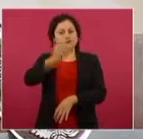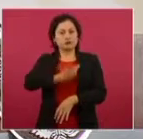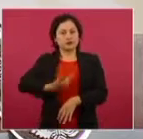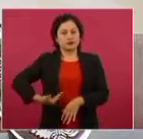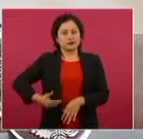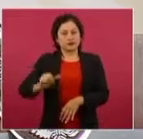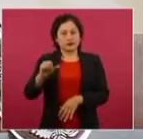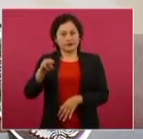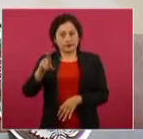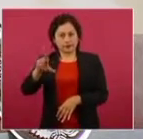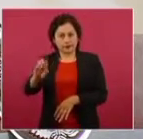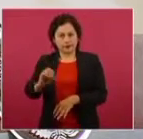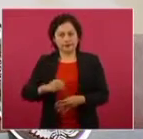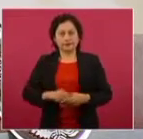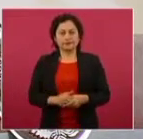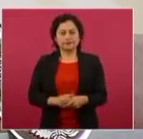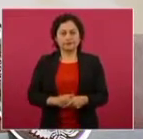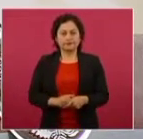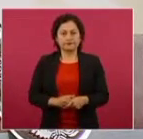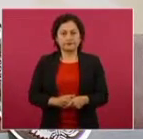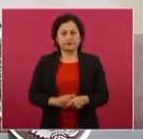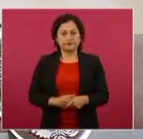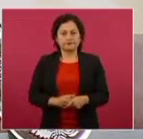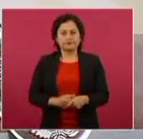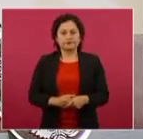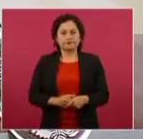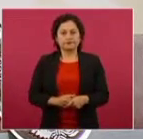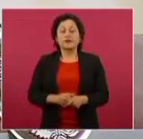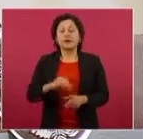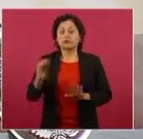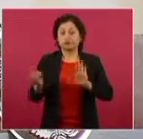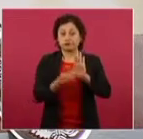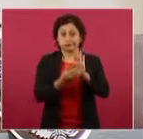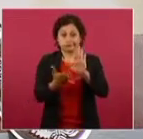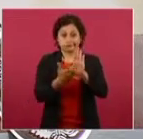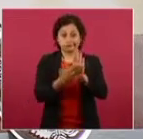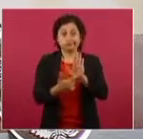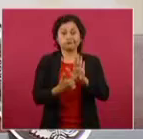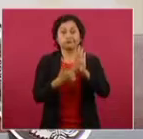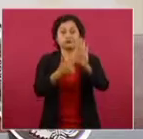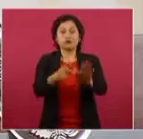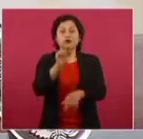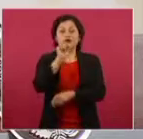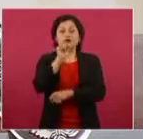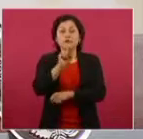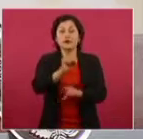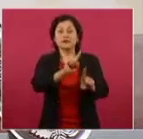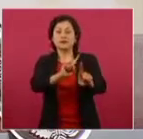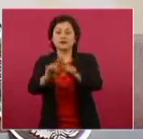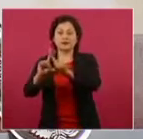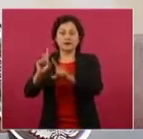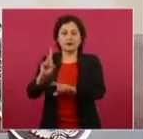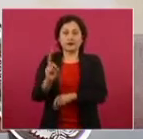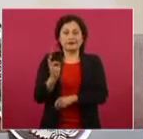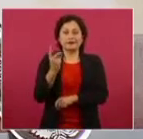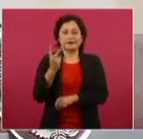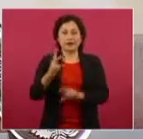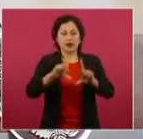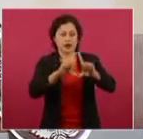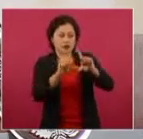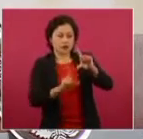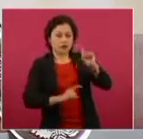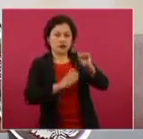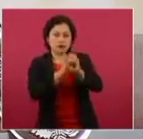Manuel López Obrador, así como los reportes de las 32 fiscalías y procuradurías